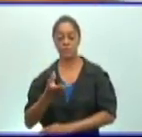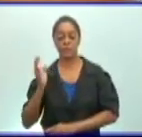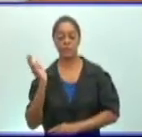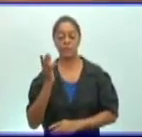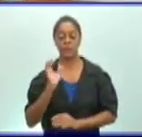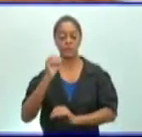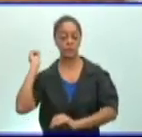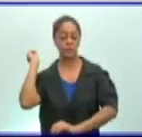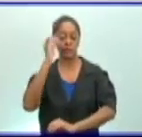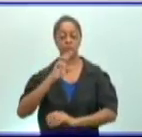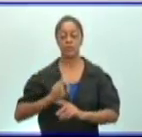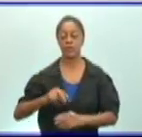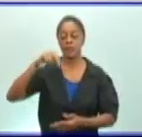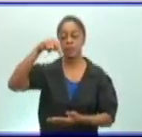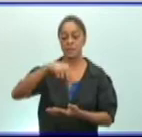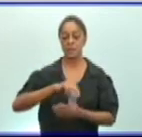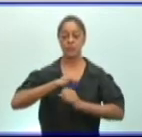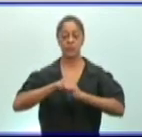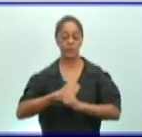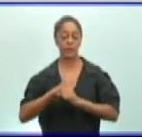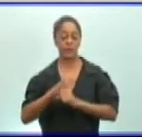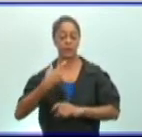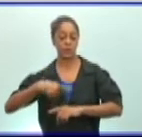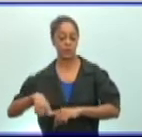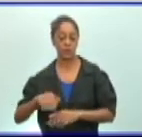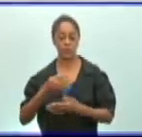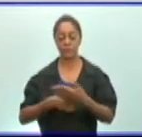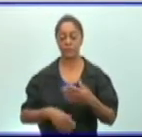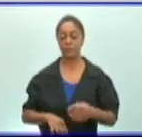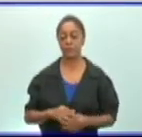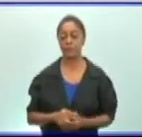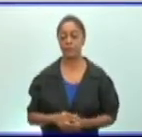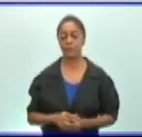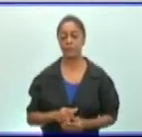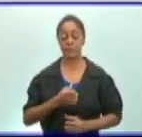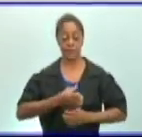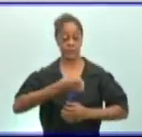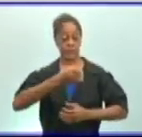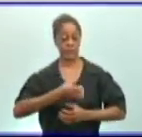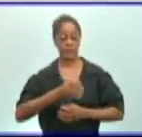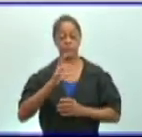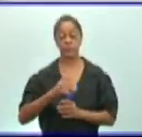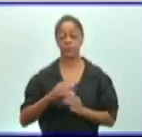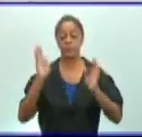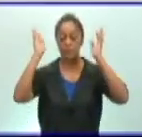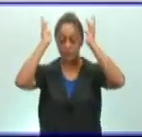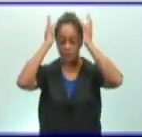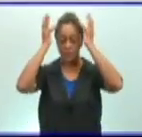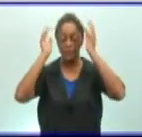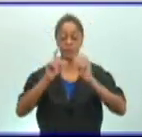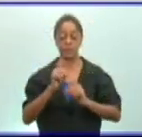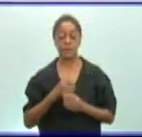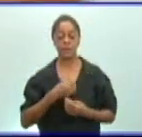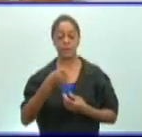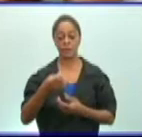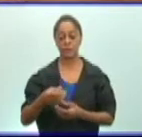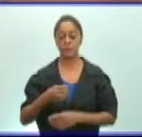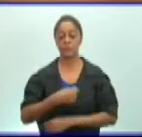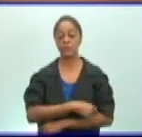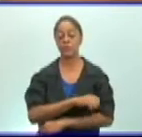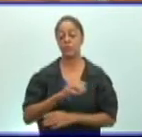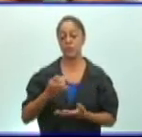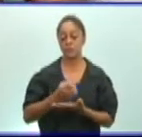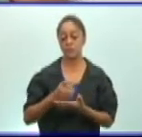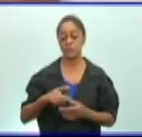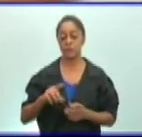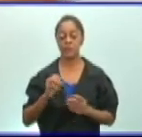jabalina, salto, carreras de caballos y otras pruebas. El premio era una corona de olivo y el reconocimiento en su ciudad de origen.